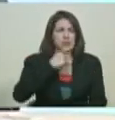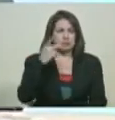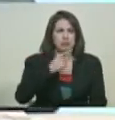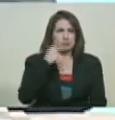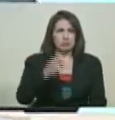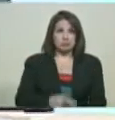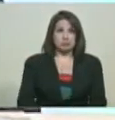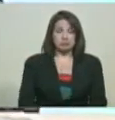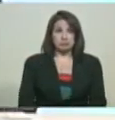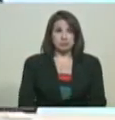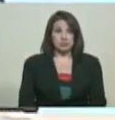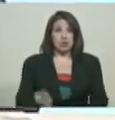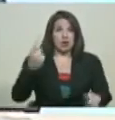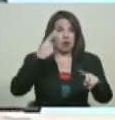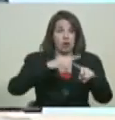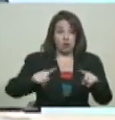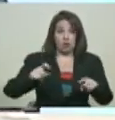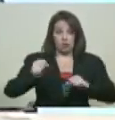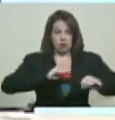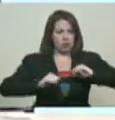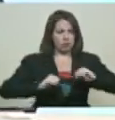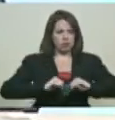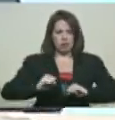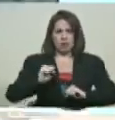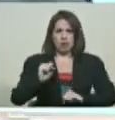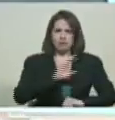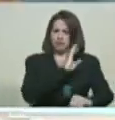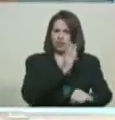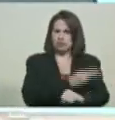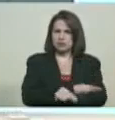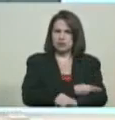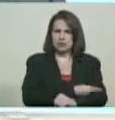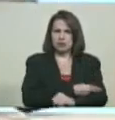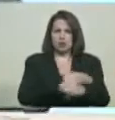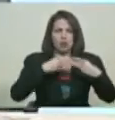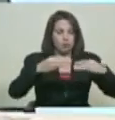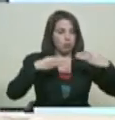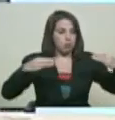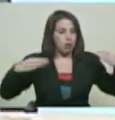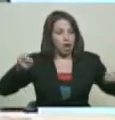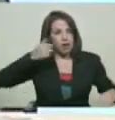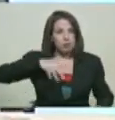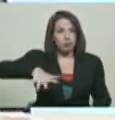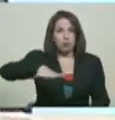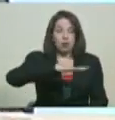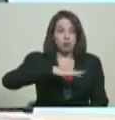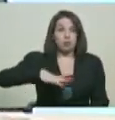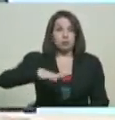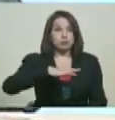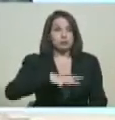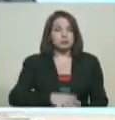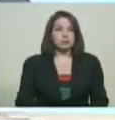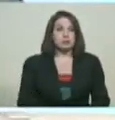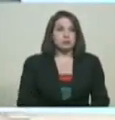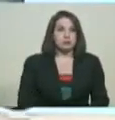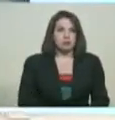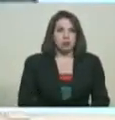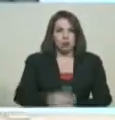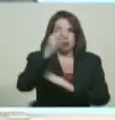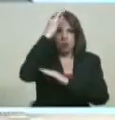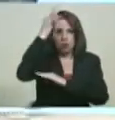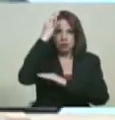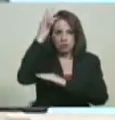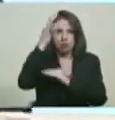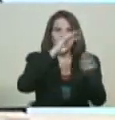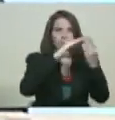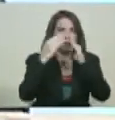y los otros motores de fuerza el poder popular a las fuerzas populares los consejos comunales las